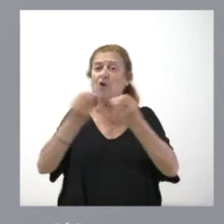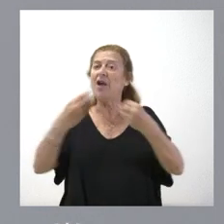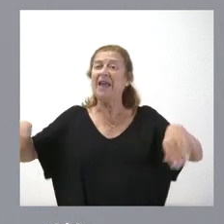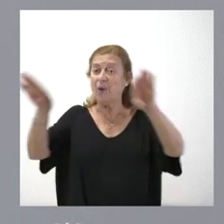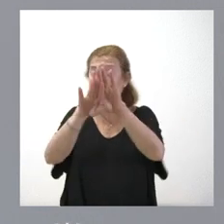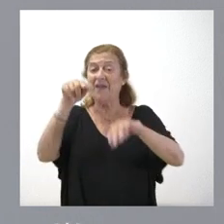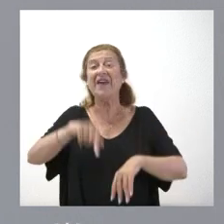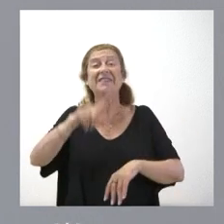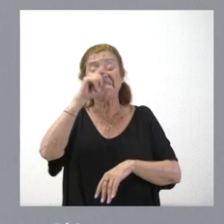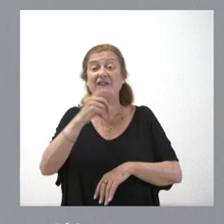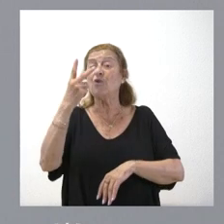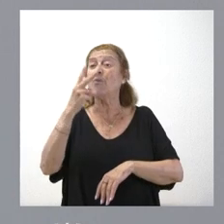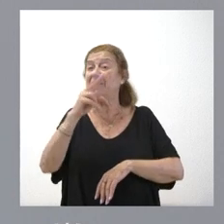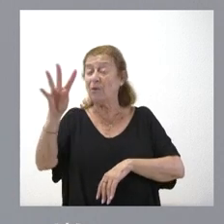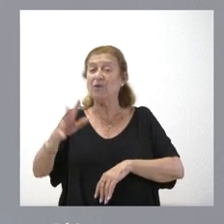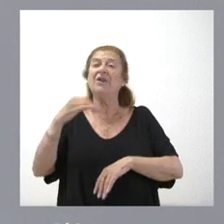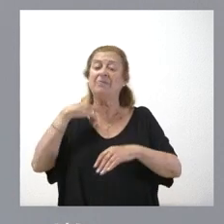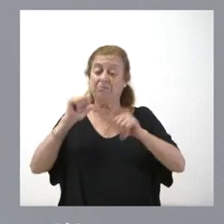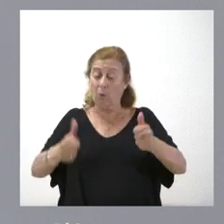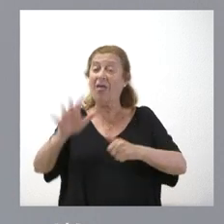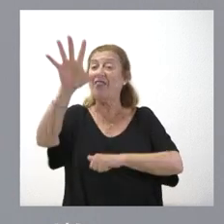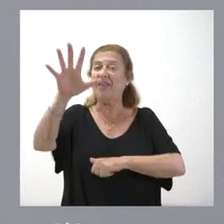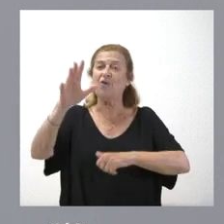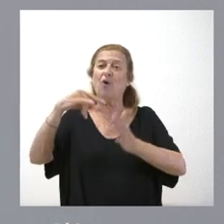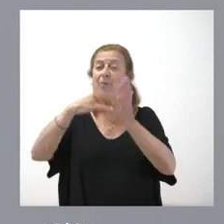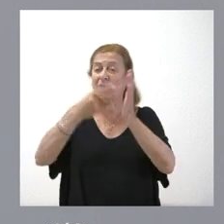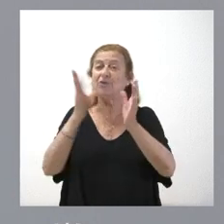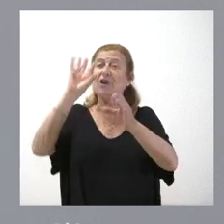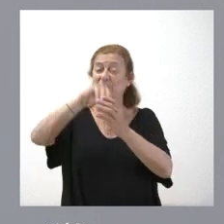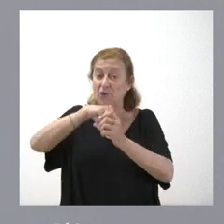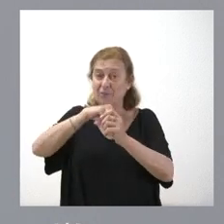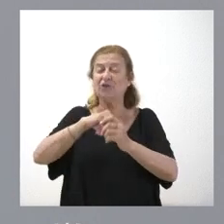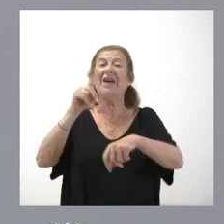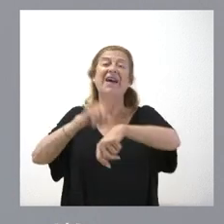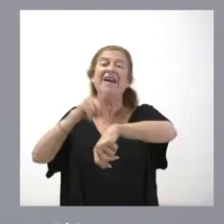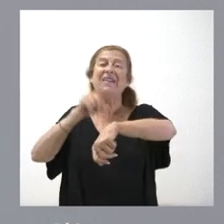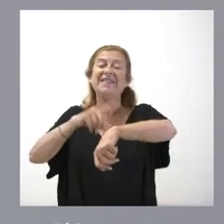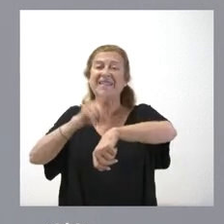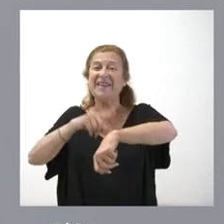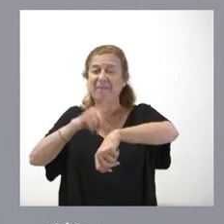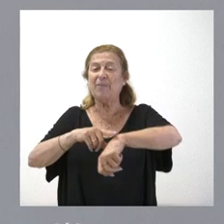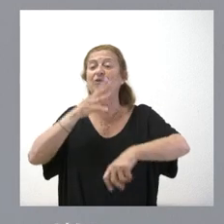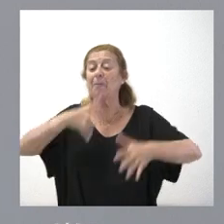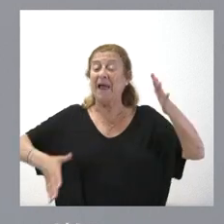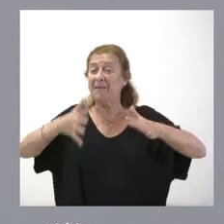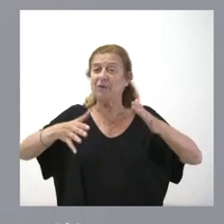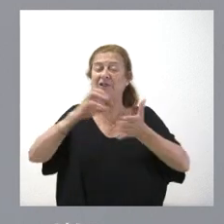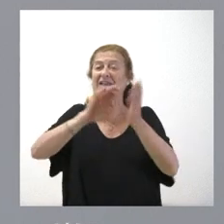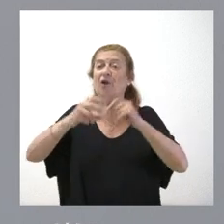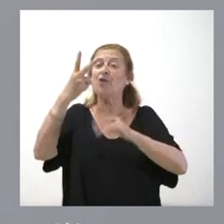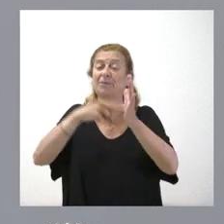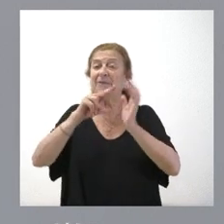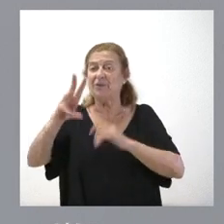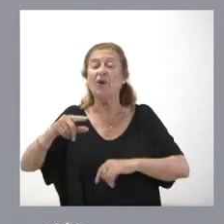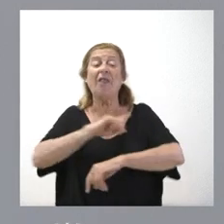24 se implementarán cinco proyectos relevantes entre los que incluimos tiempos paralímpicos Castilla y león 2024 deporte para